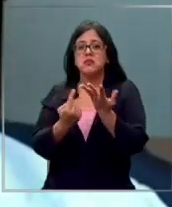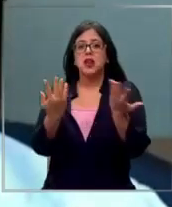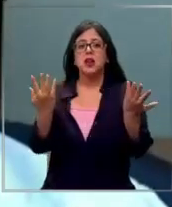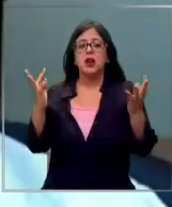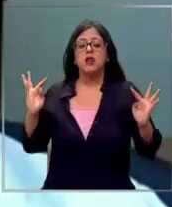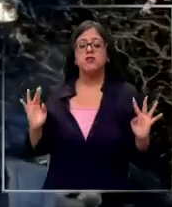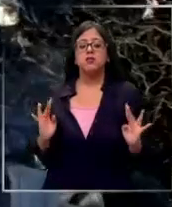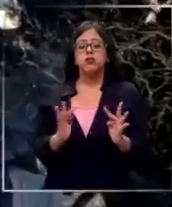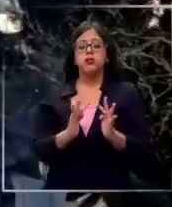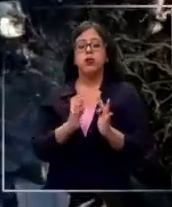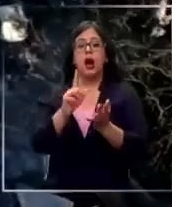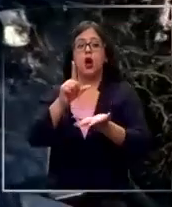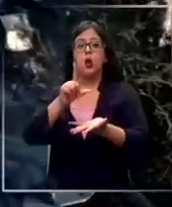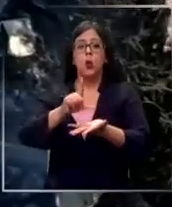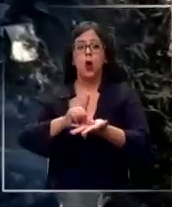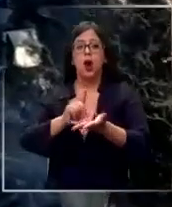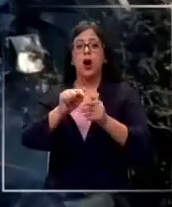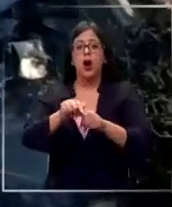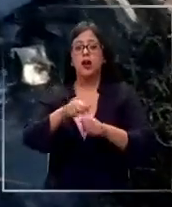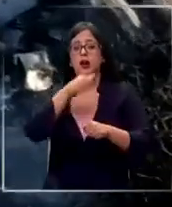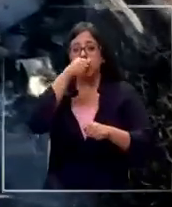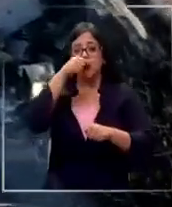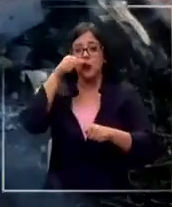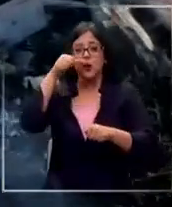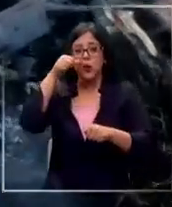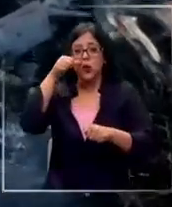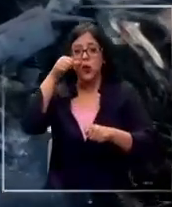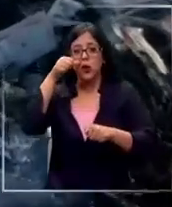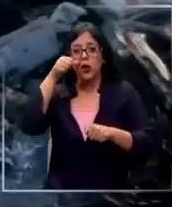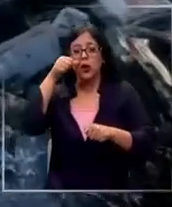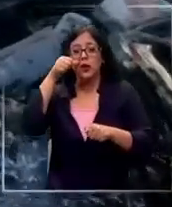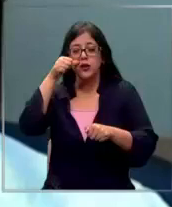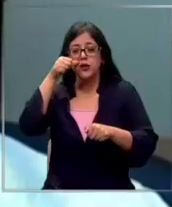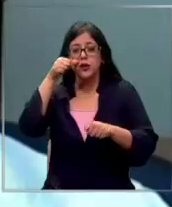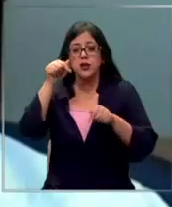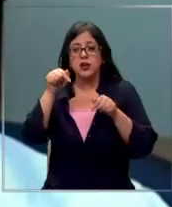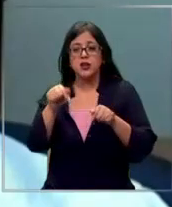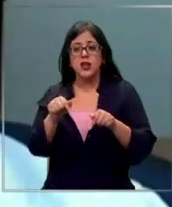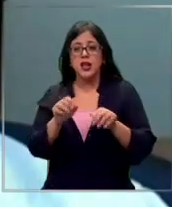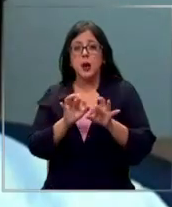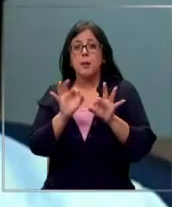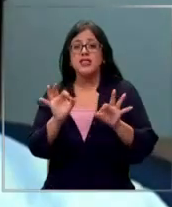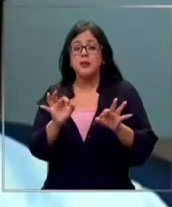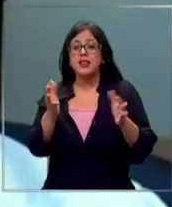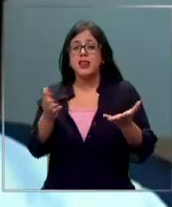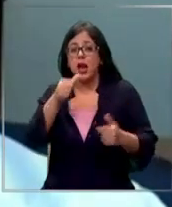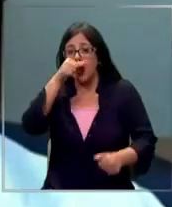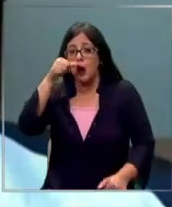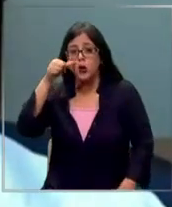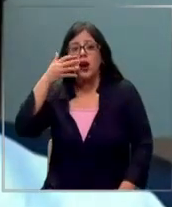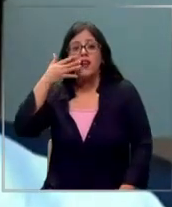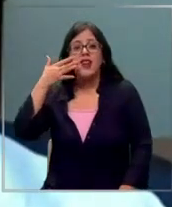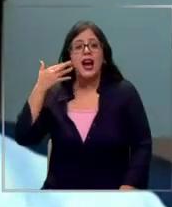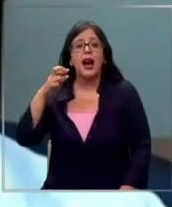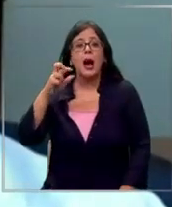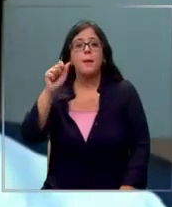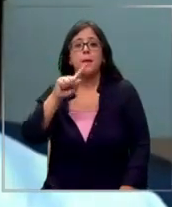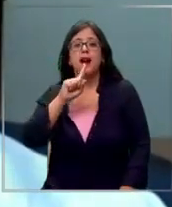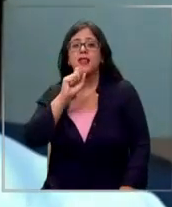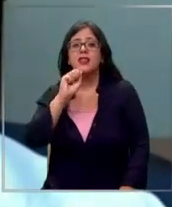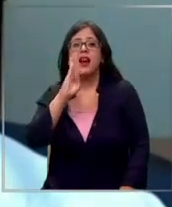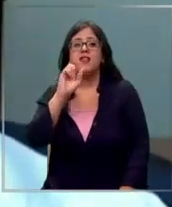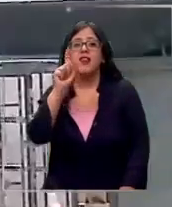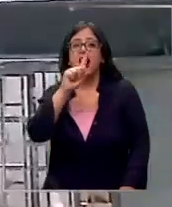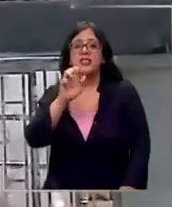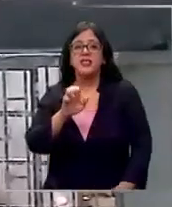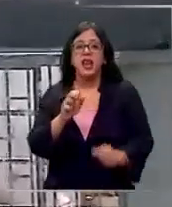lugares donde consumen droga, especialmente la pasta base mezclada en papeles